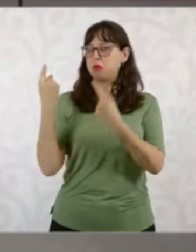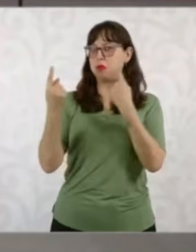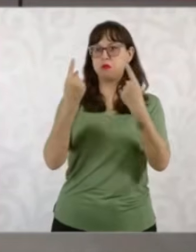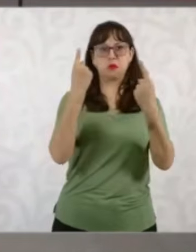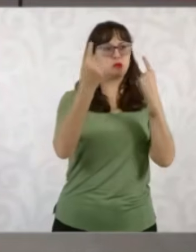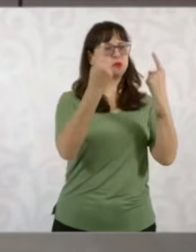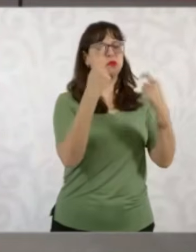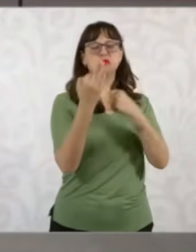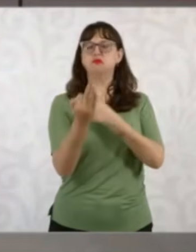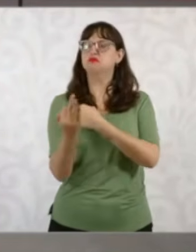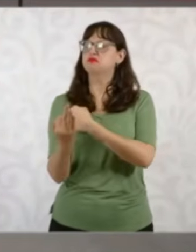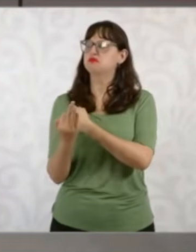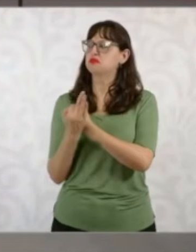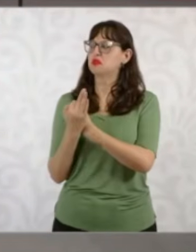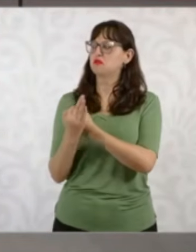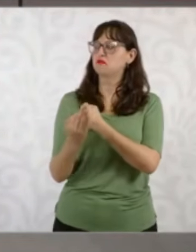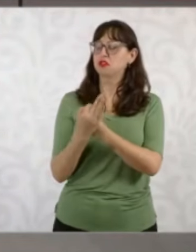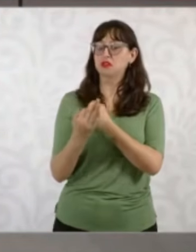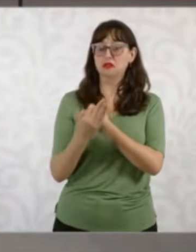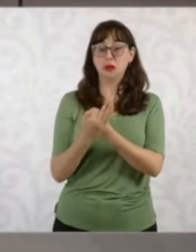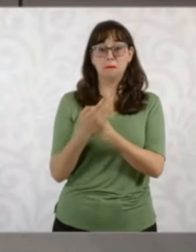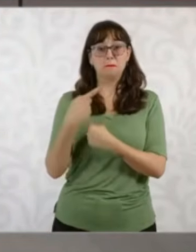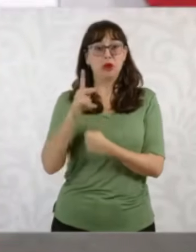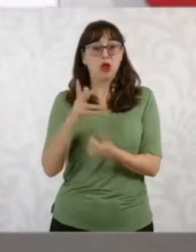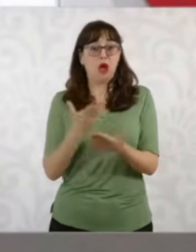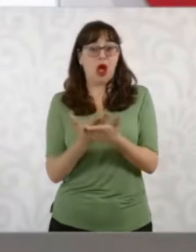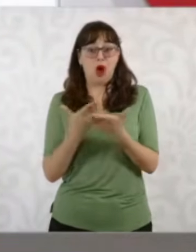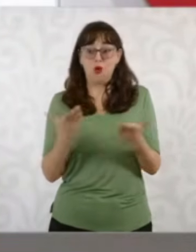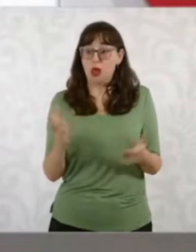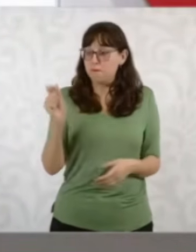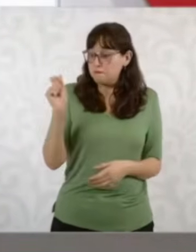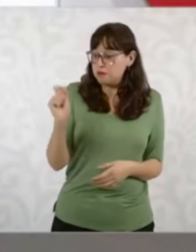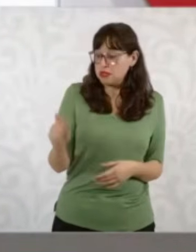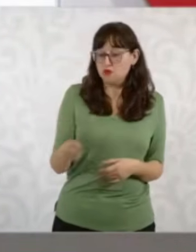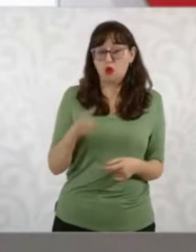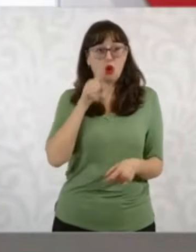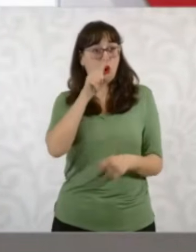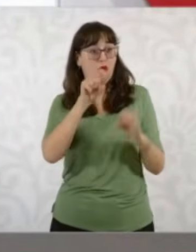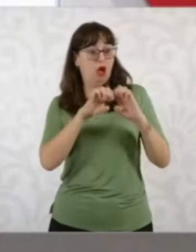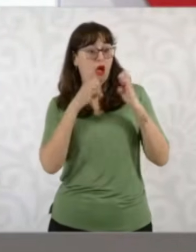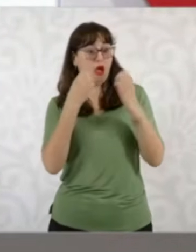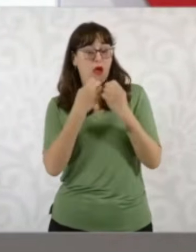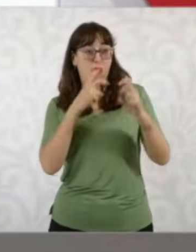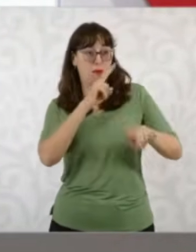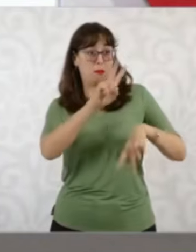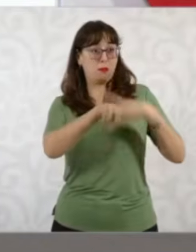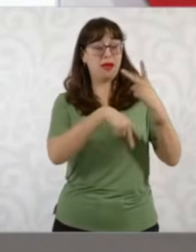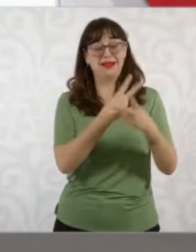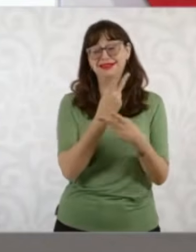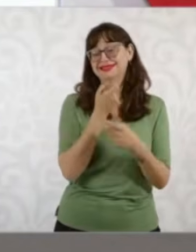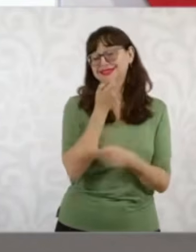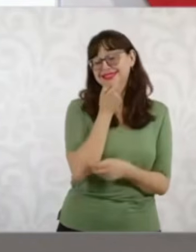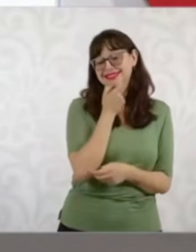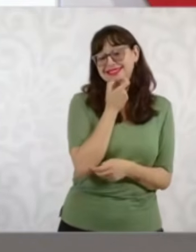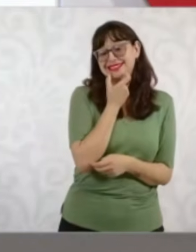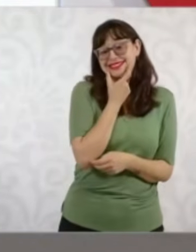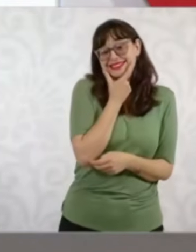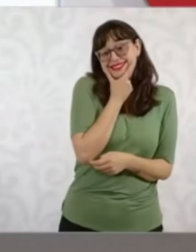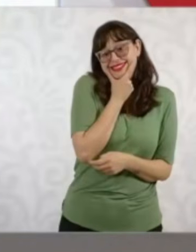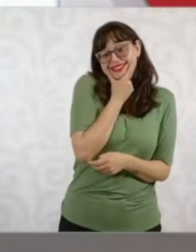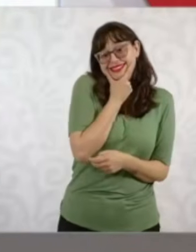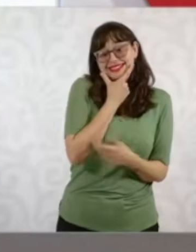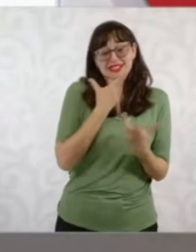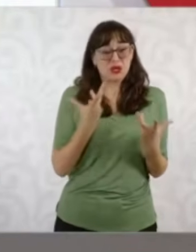coloniales y nacionalismo rancio. Y dos, ahora la misma presidenta posa sonriente entre Trump,